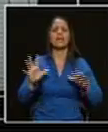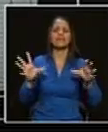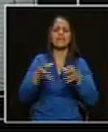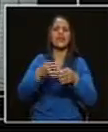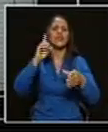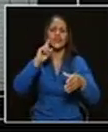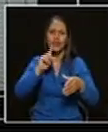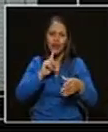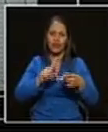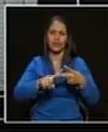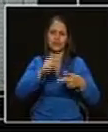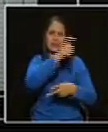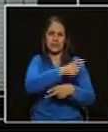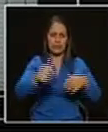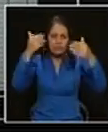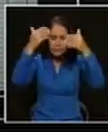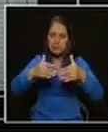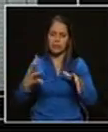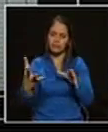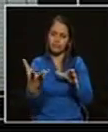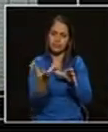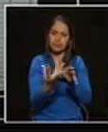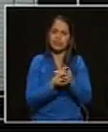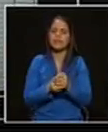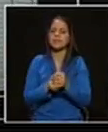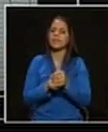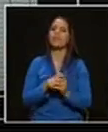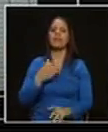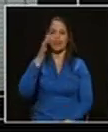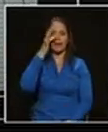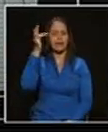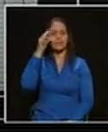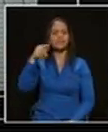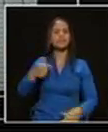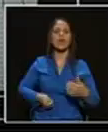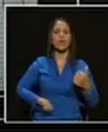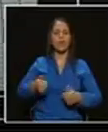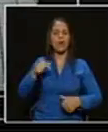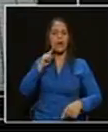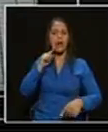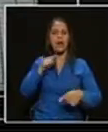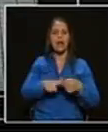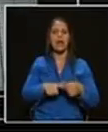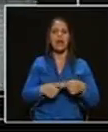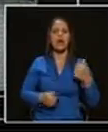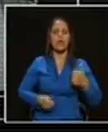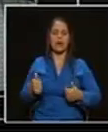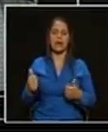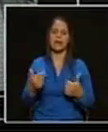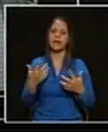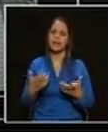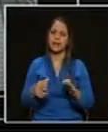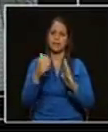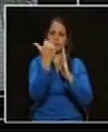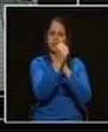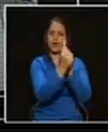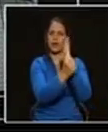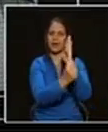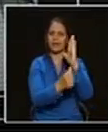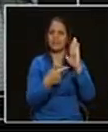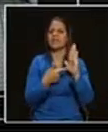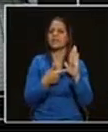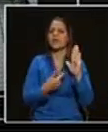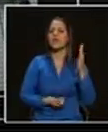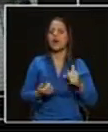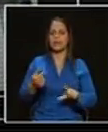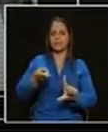sorda y a los discapacitados, Teleantioquia tiene el objetivo de incluir en algunos de sus programas sistemas como el de lengua